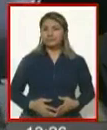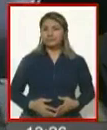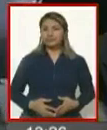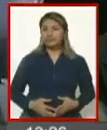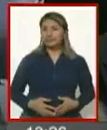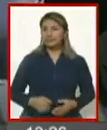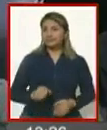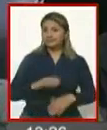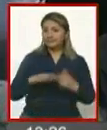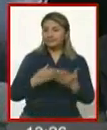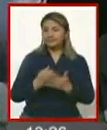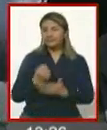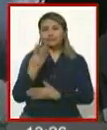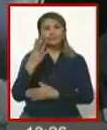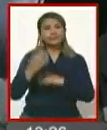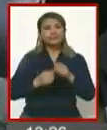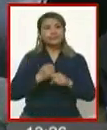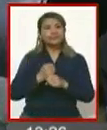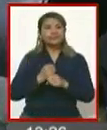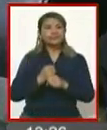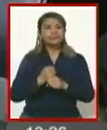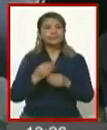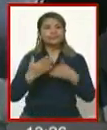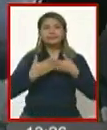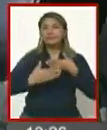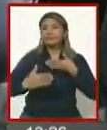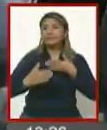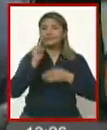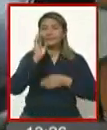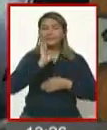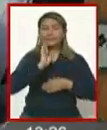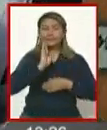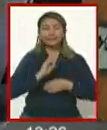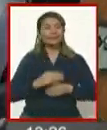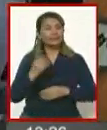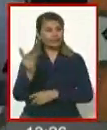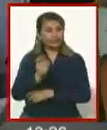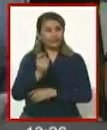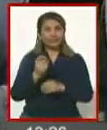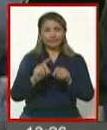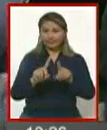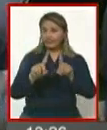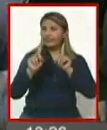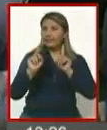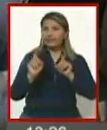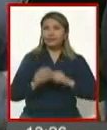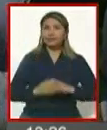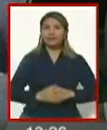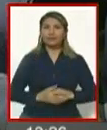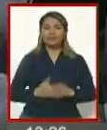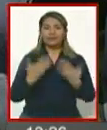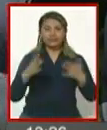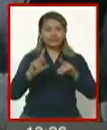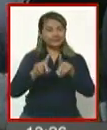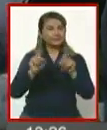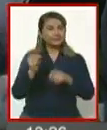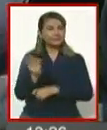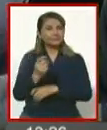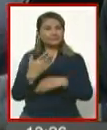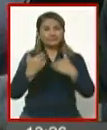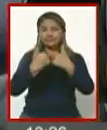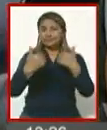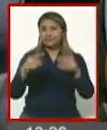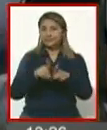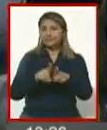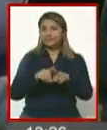24 años, no es poco y bueno, hoy es nuestro aniversario. ¿Hay que celebrar? Hay que celebrar, por un lado